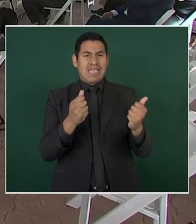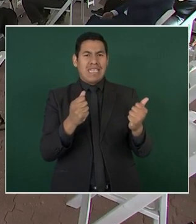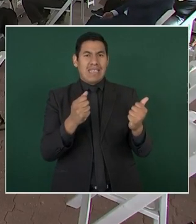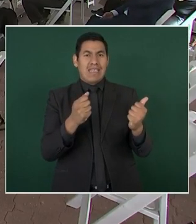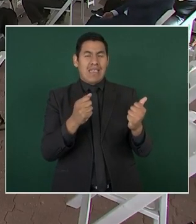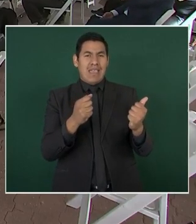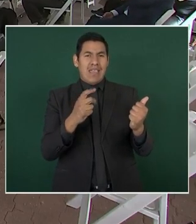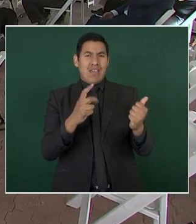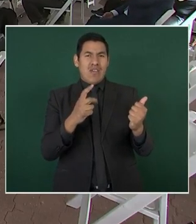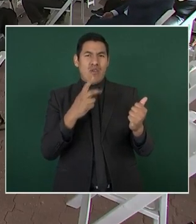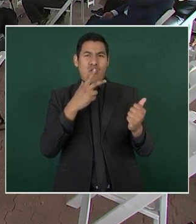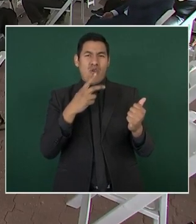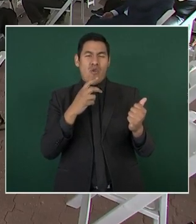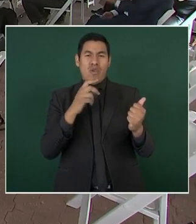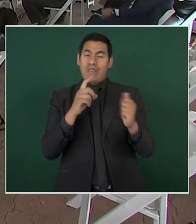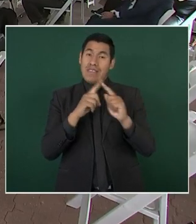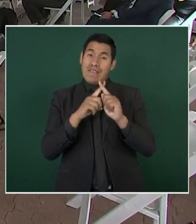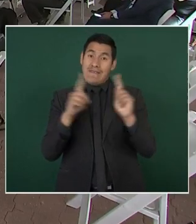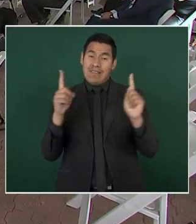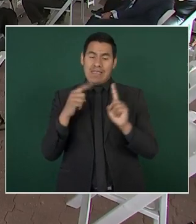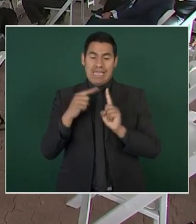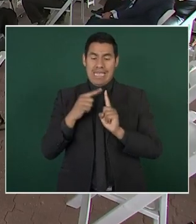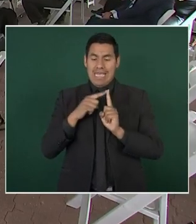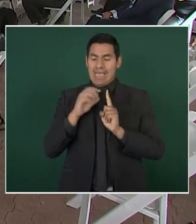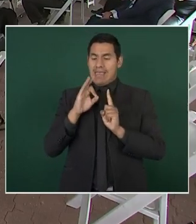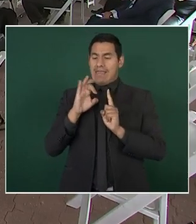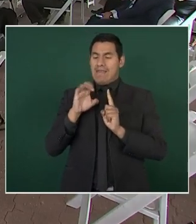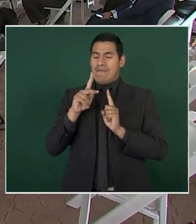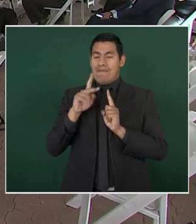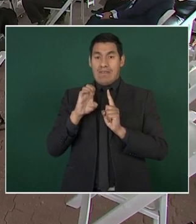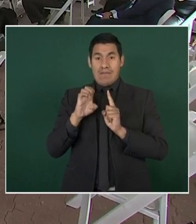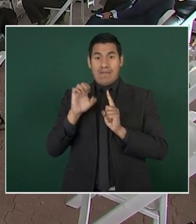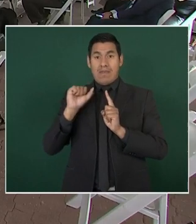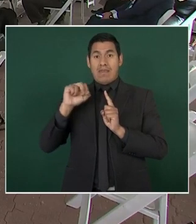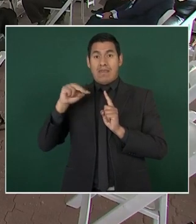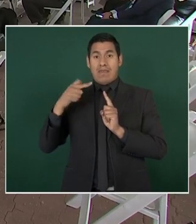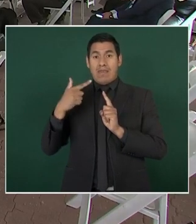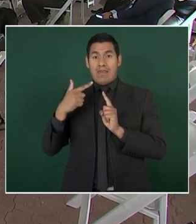El general Ángeles fue muy respetuoso.